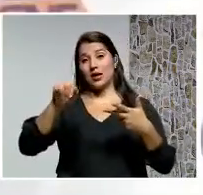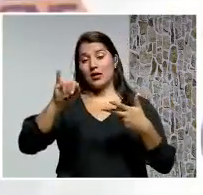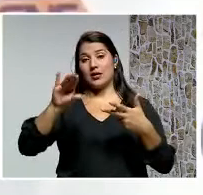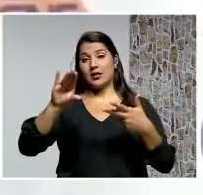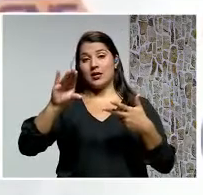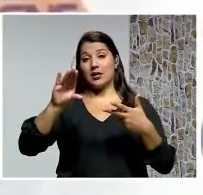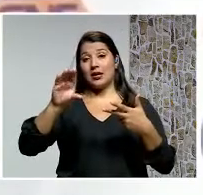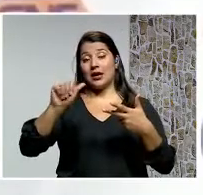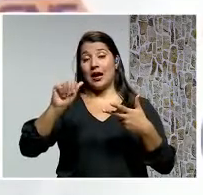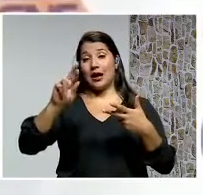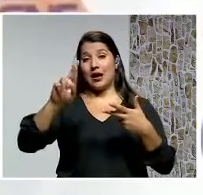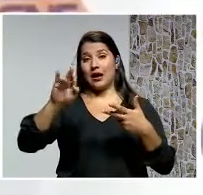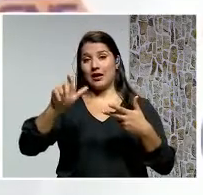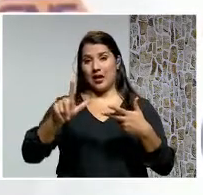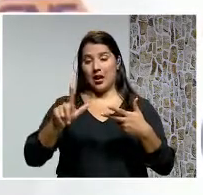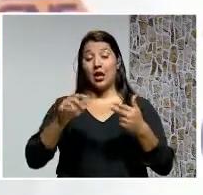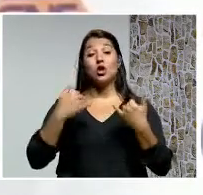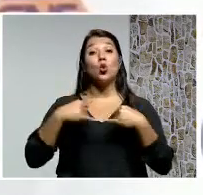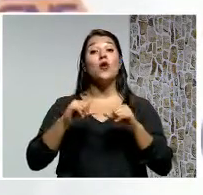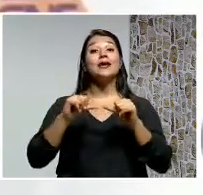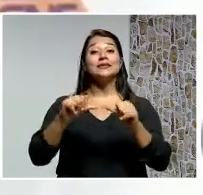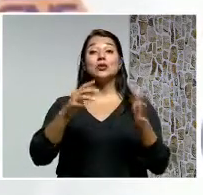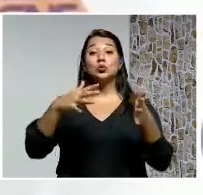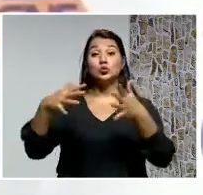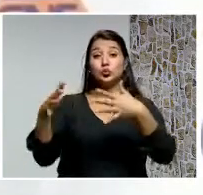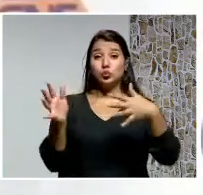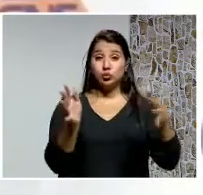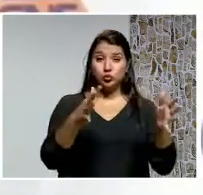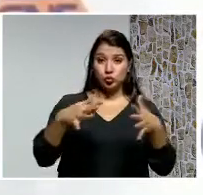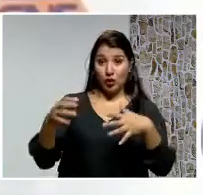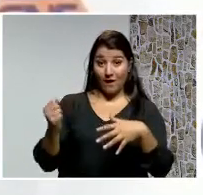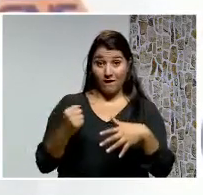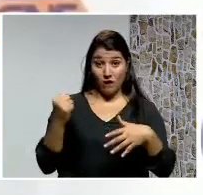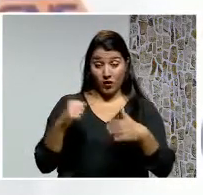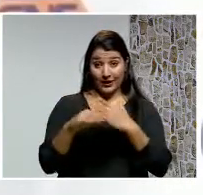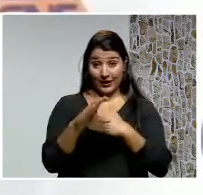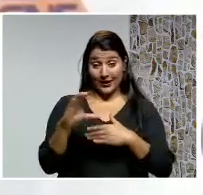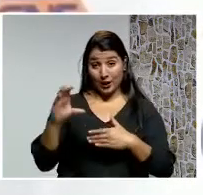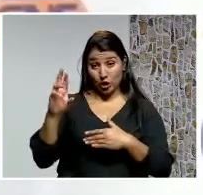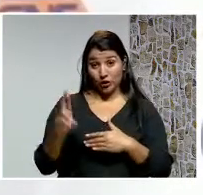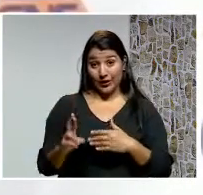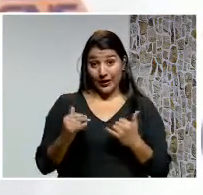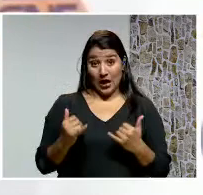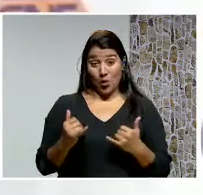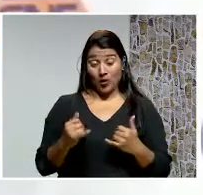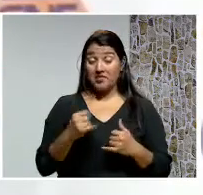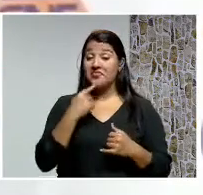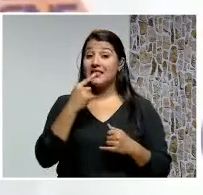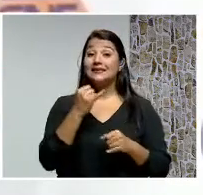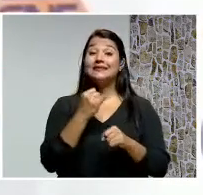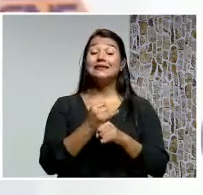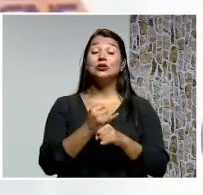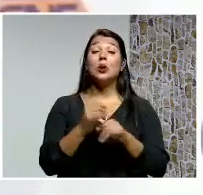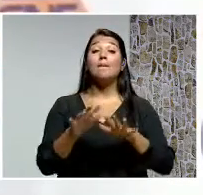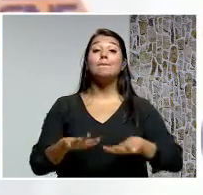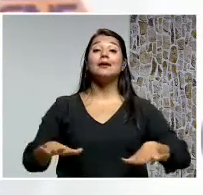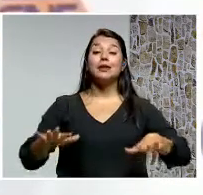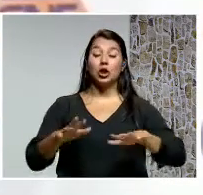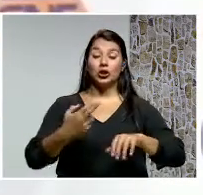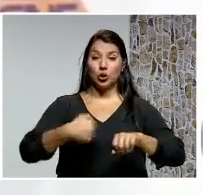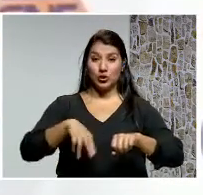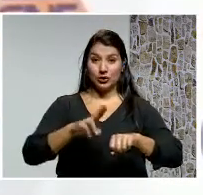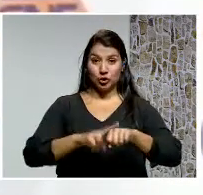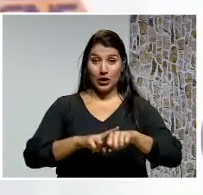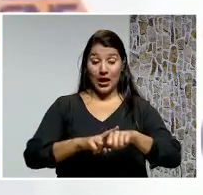mantiene el patrón ventoso sobre todo el territorio nacional en este momento, de acuerdo a lo que el Instituto Meteorológico Nacional nos ha